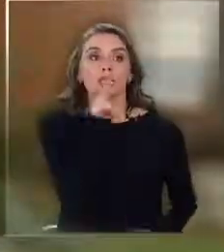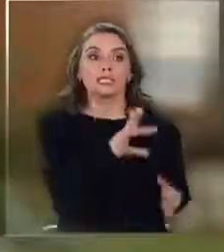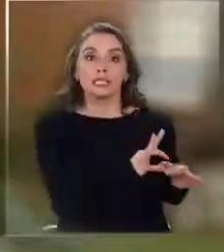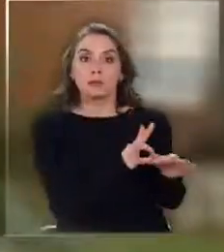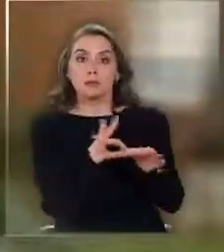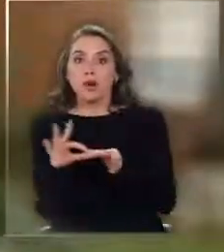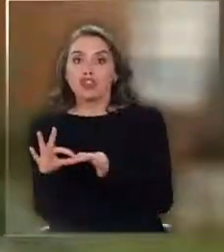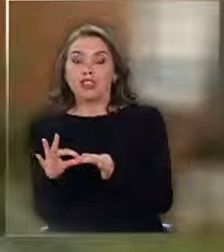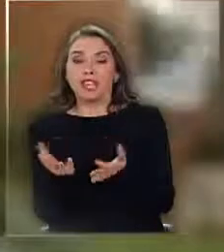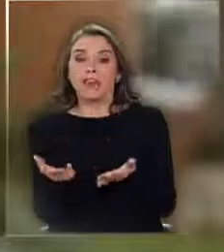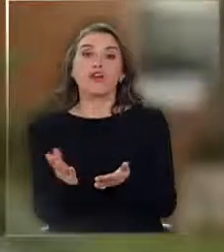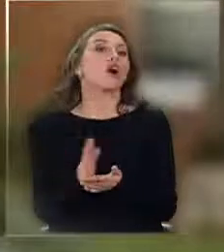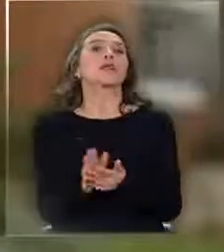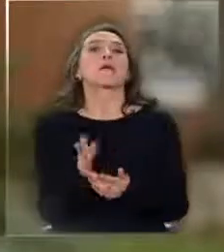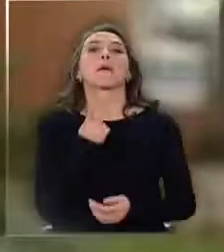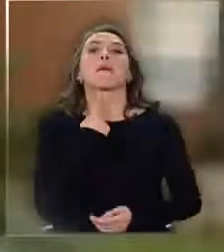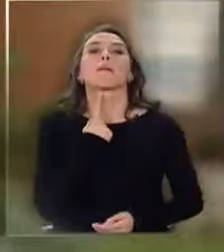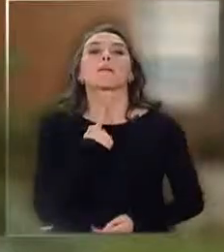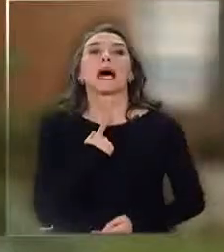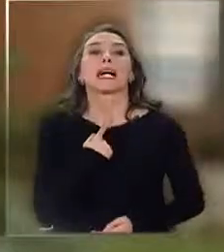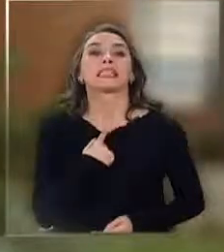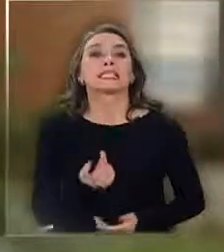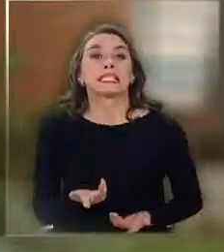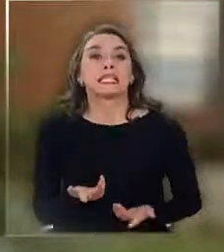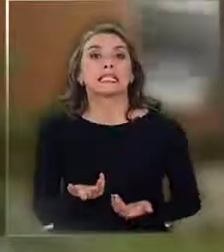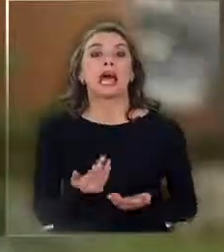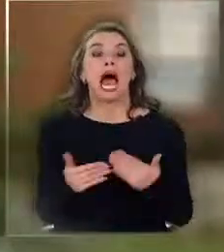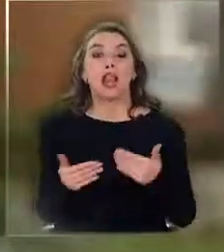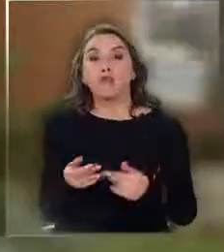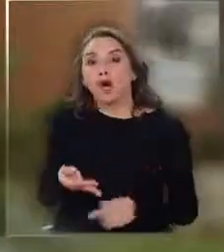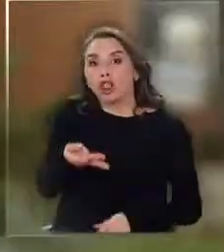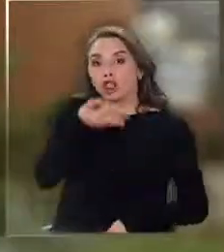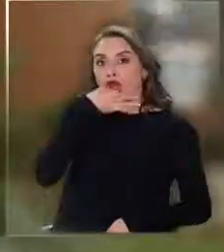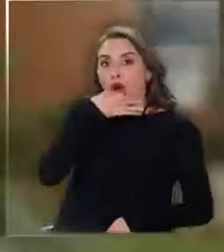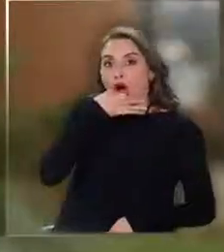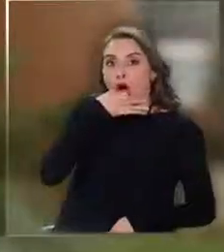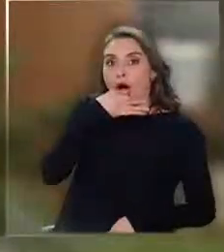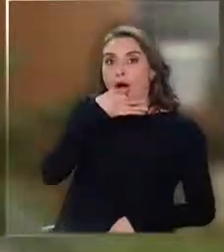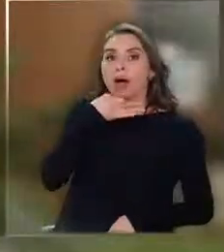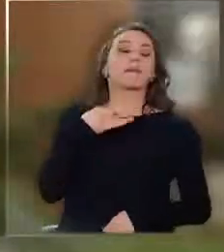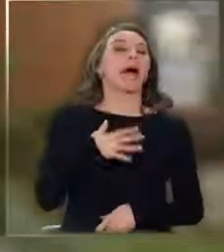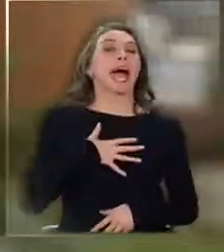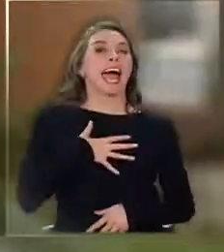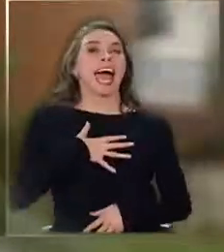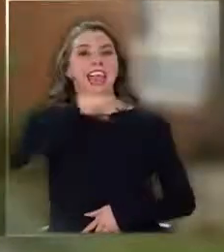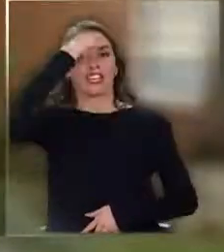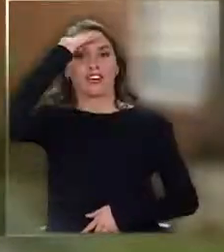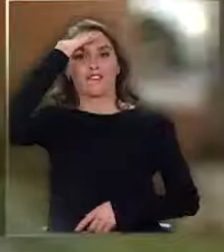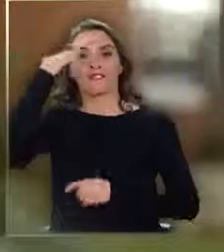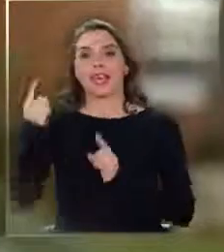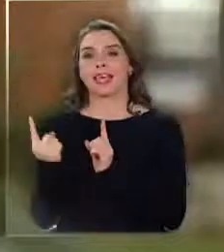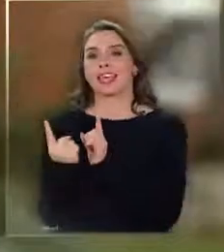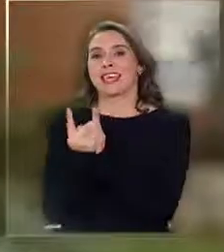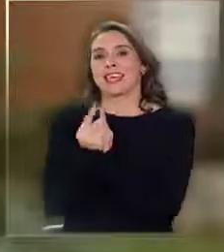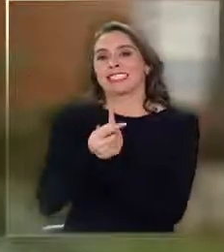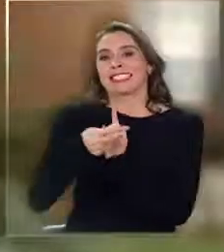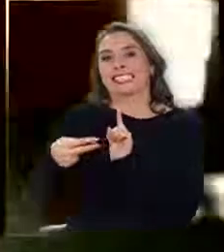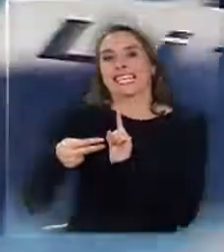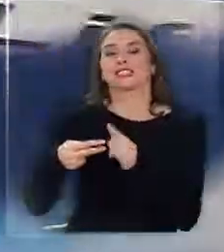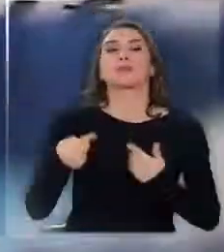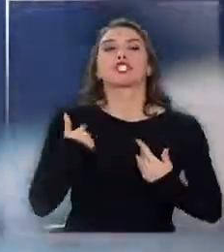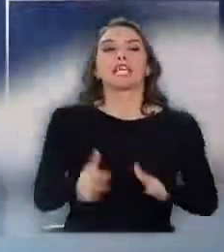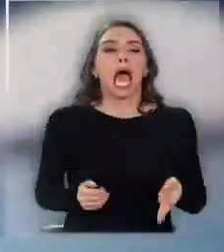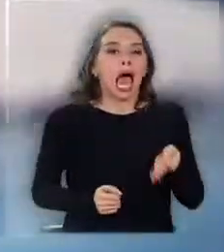tomarlo, aparte del efecto placebo que esto les puede generar, en el sentido que tal vez lo toman y van con un poco más de confianza al encuentro sexual, van con esa